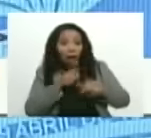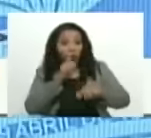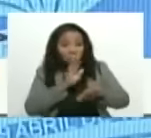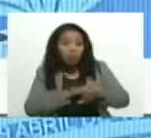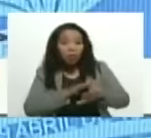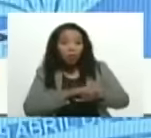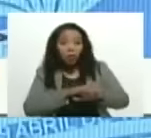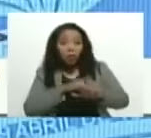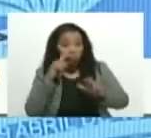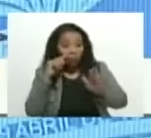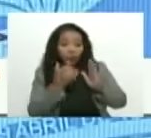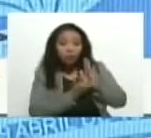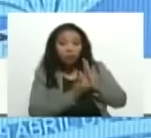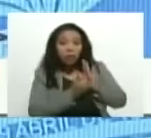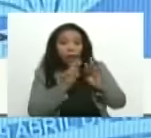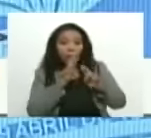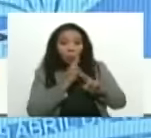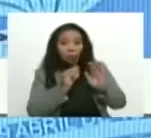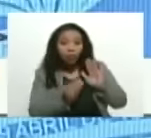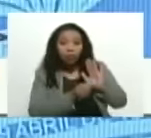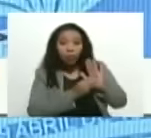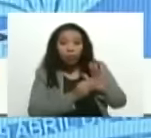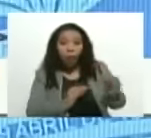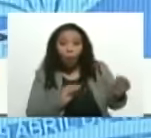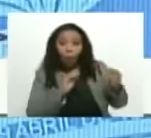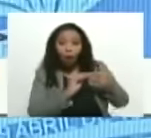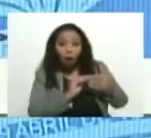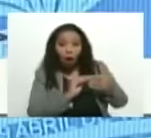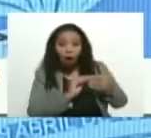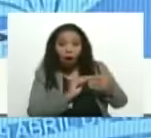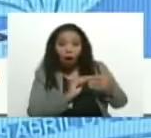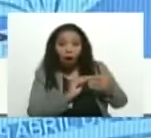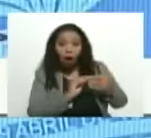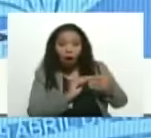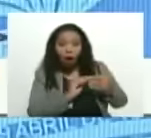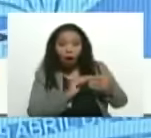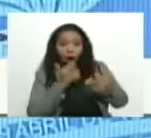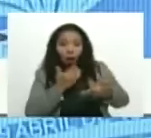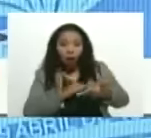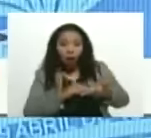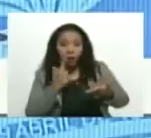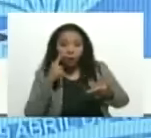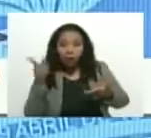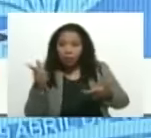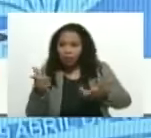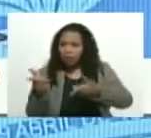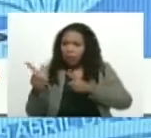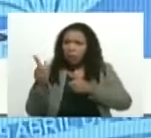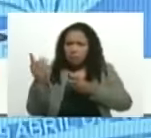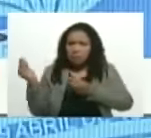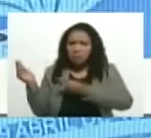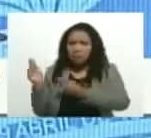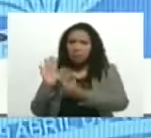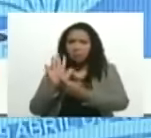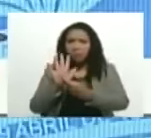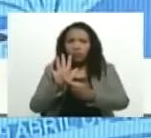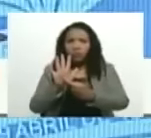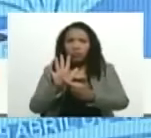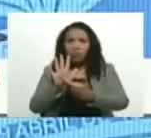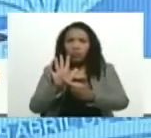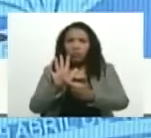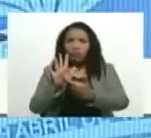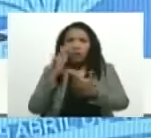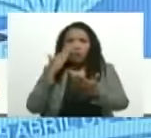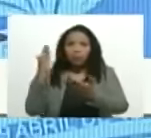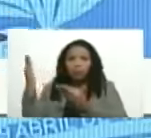luego certificar que el resultado que está colocado en el acta es exactamente la que corresponde a los votos. Mira cómo totalizaban. ¿Puedes mostrar el video de cómo totalizaban? Miren